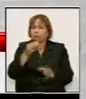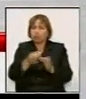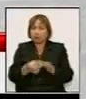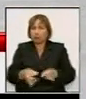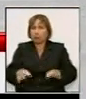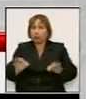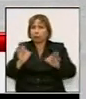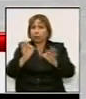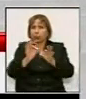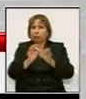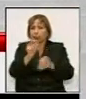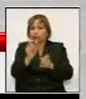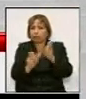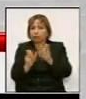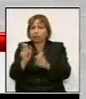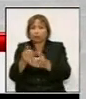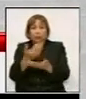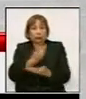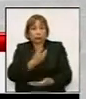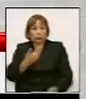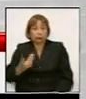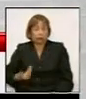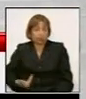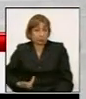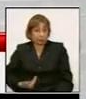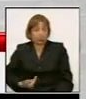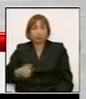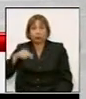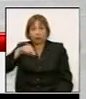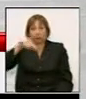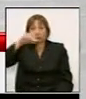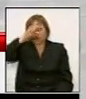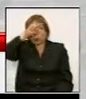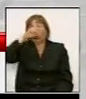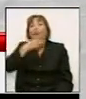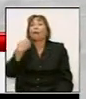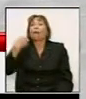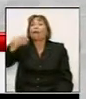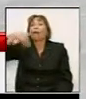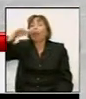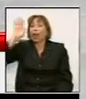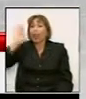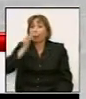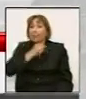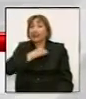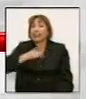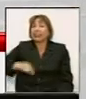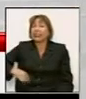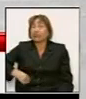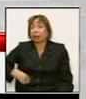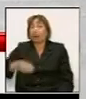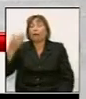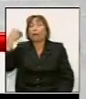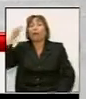importantes cargos públicos en nuestro país. Fue ministro, fue senador, pero sobre